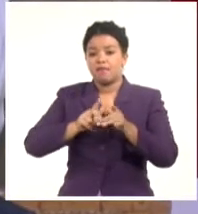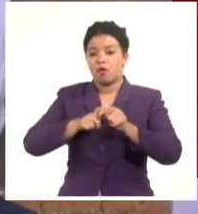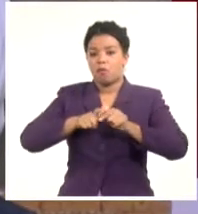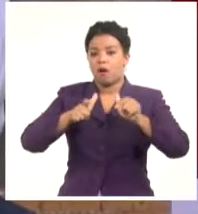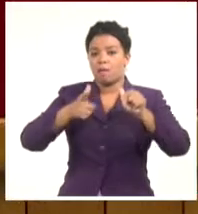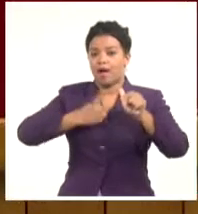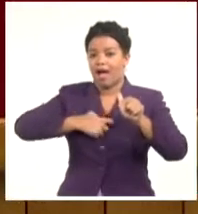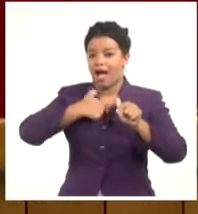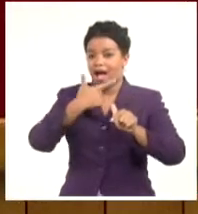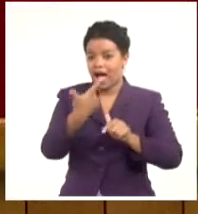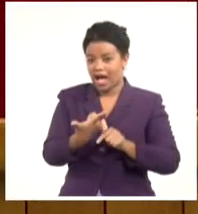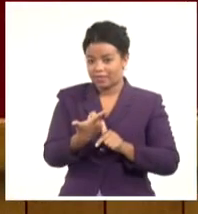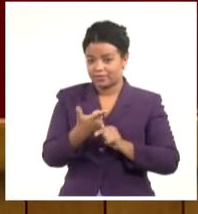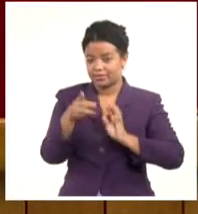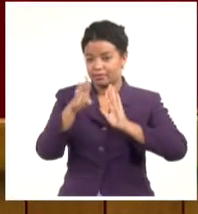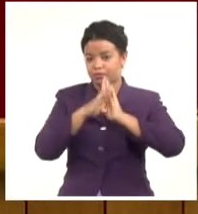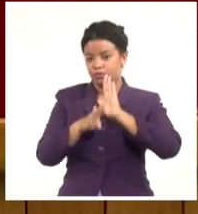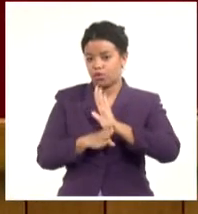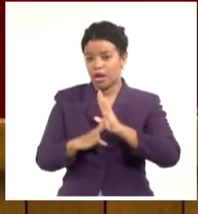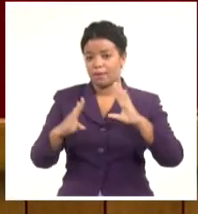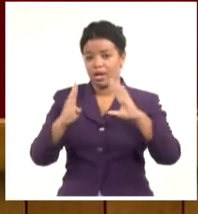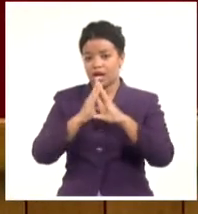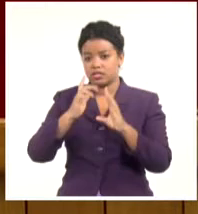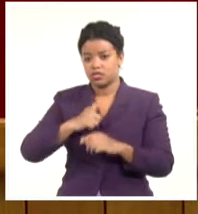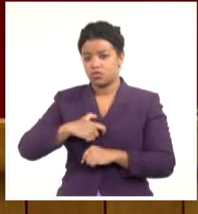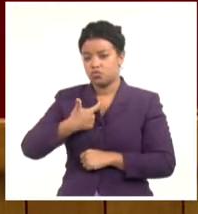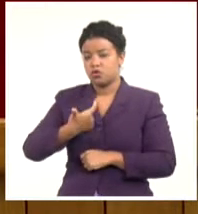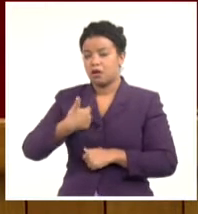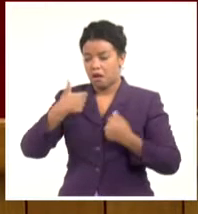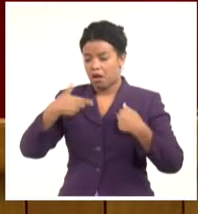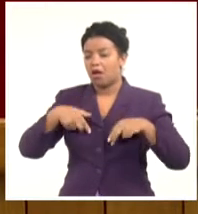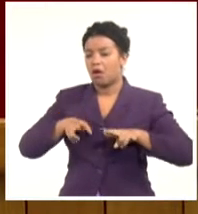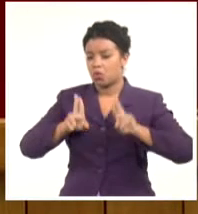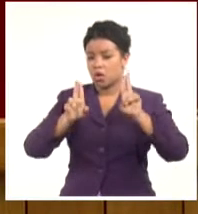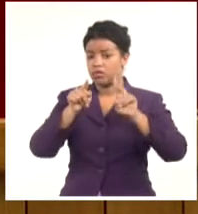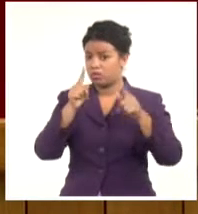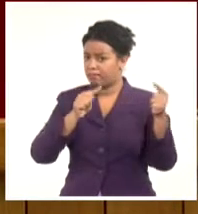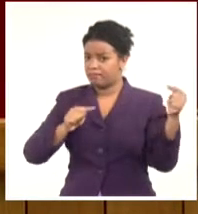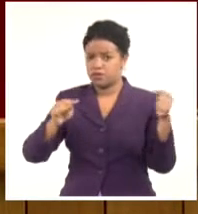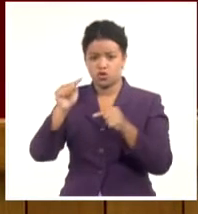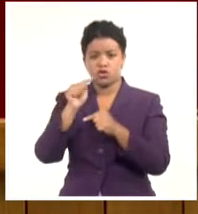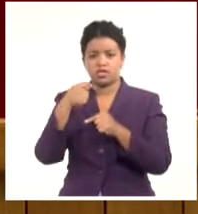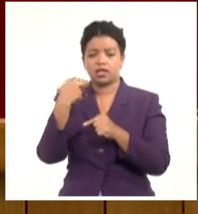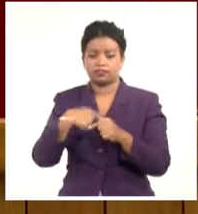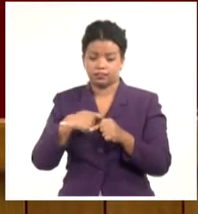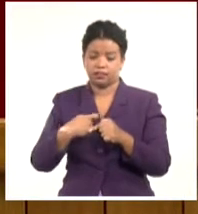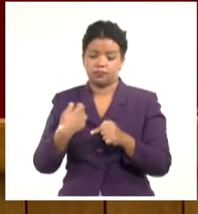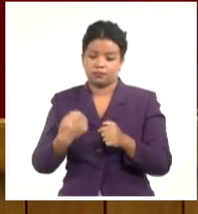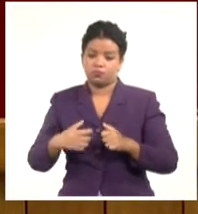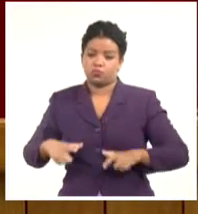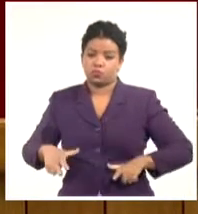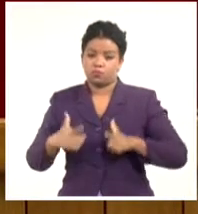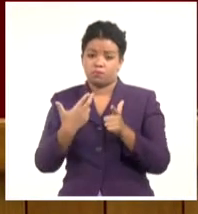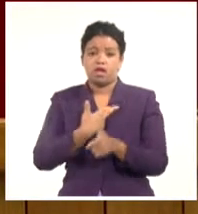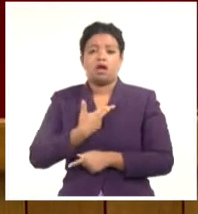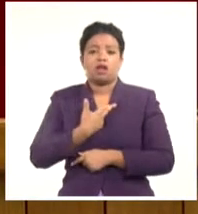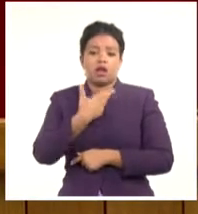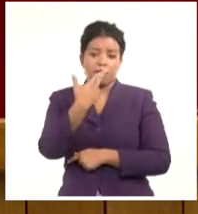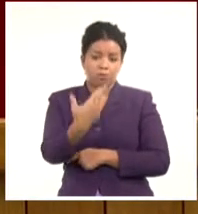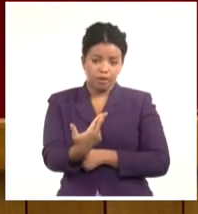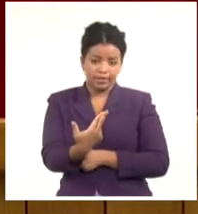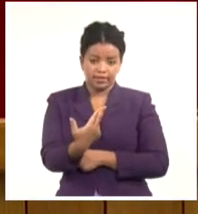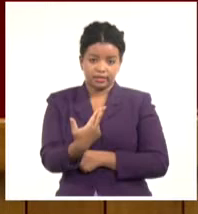aficionados a los programas de las casas de cultura son otras prioridades en lo inmediato que demandan respuestas acorde